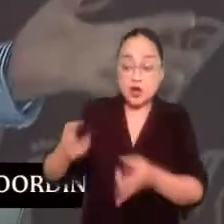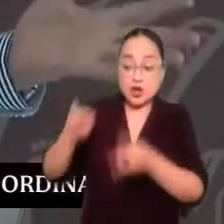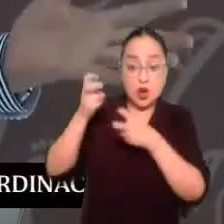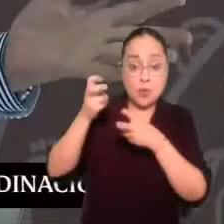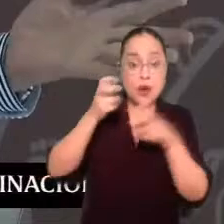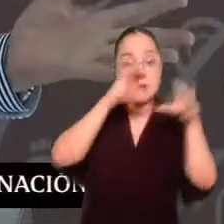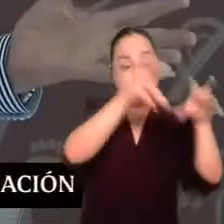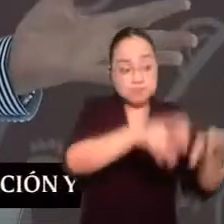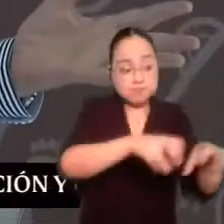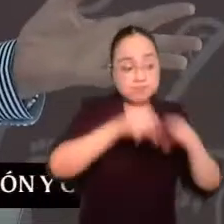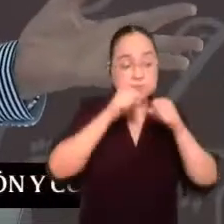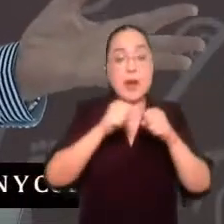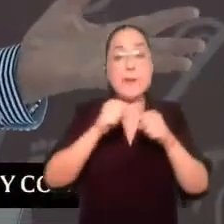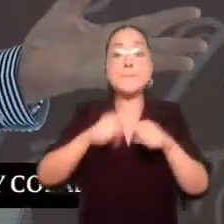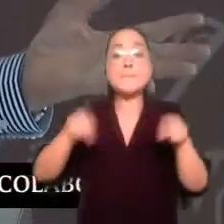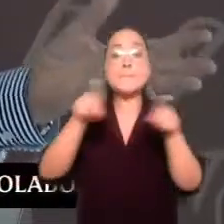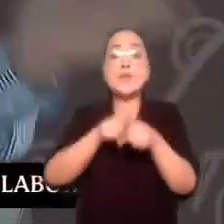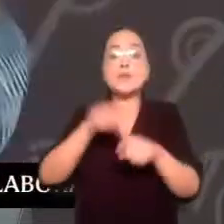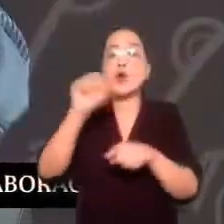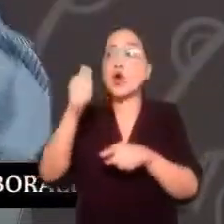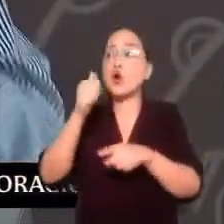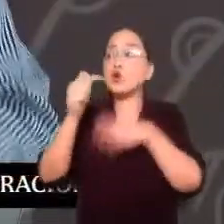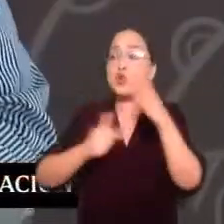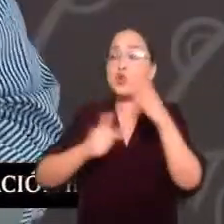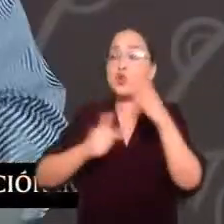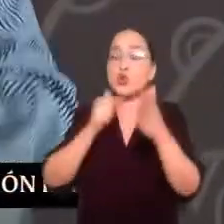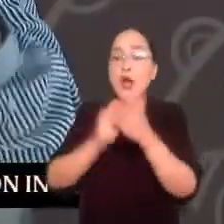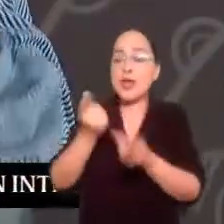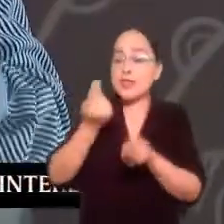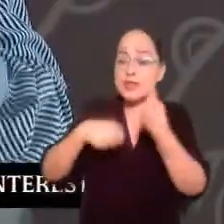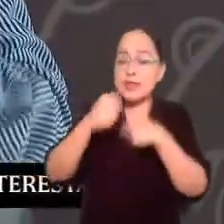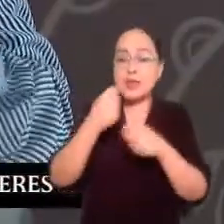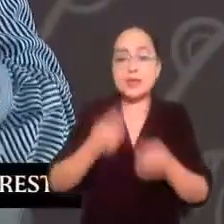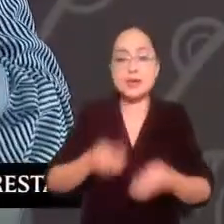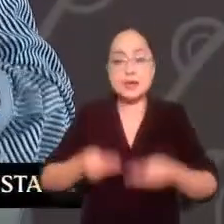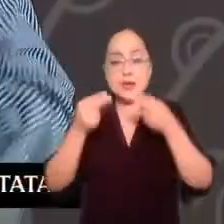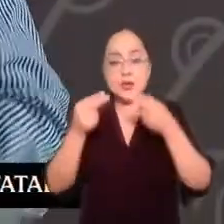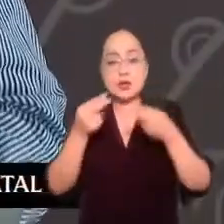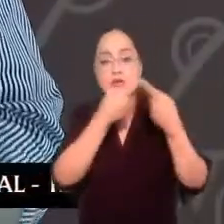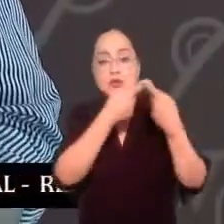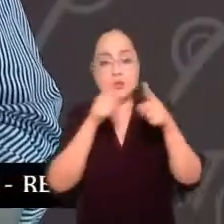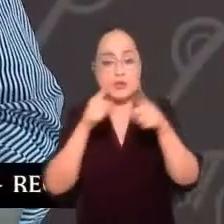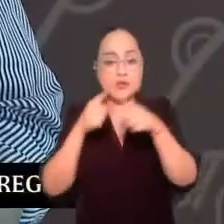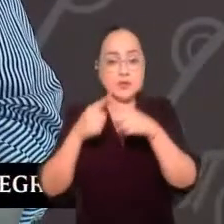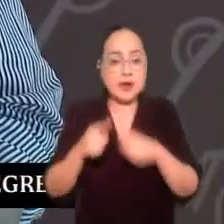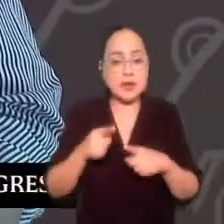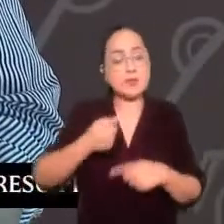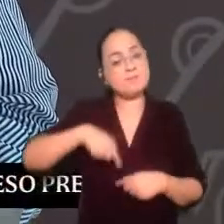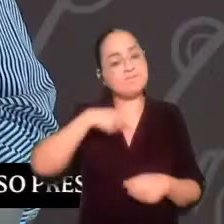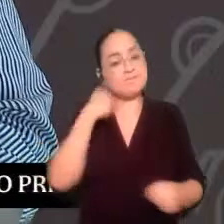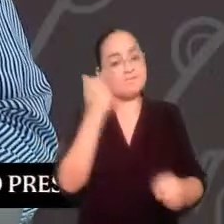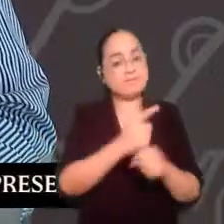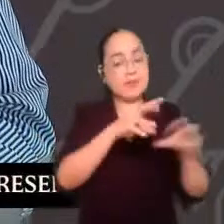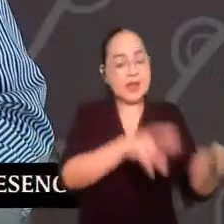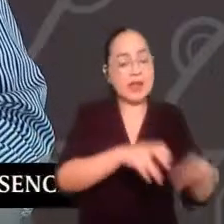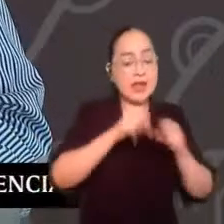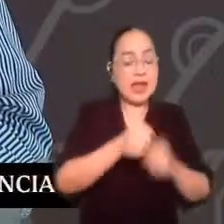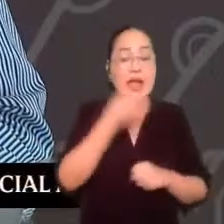robando en locales comerciales. No es el único caso, es una banda que